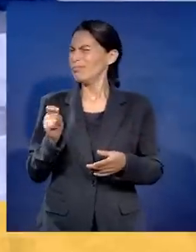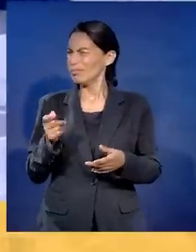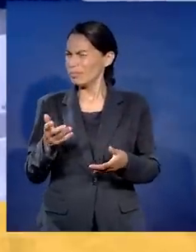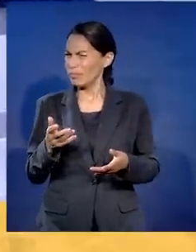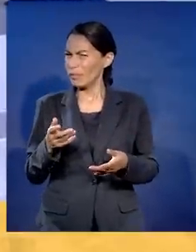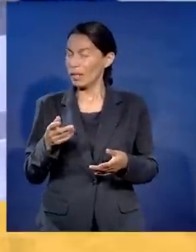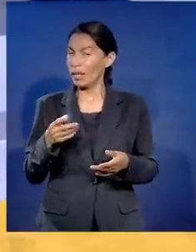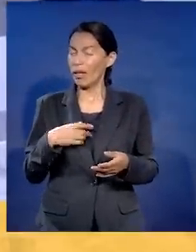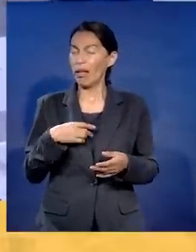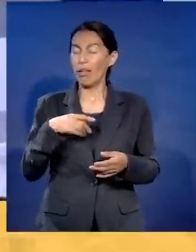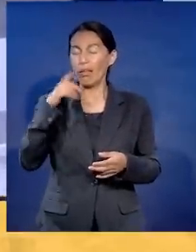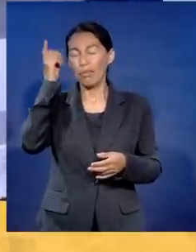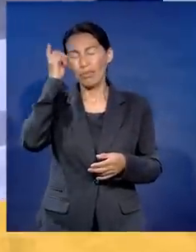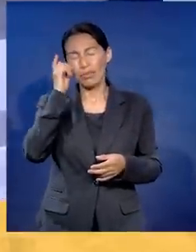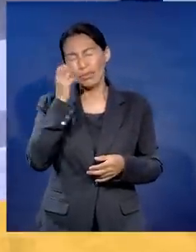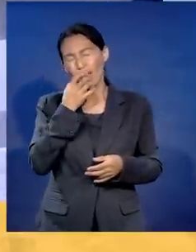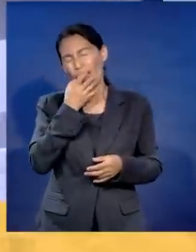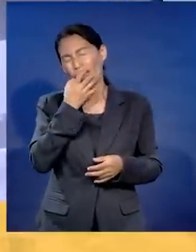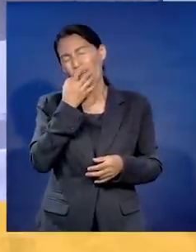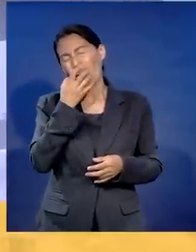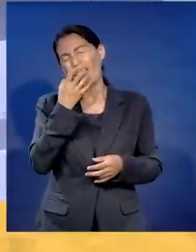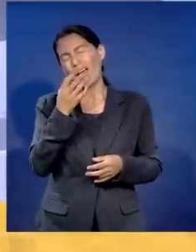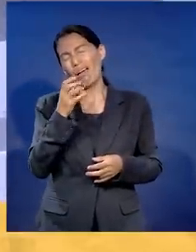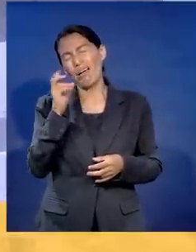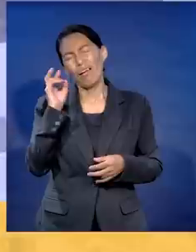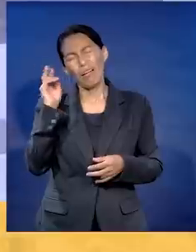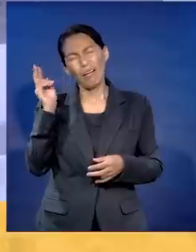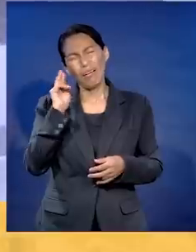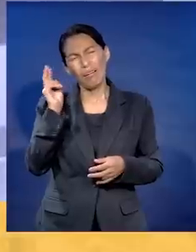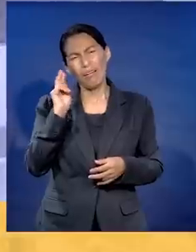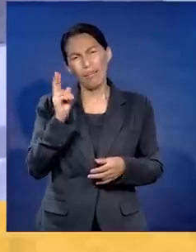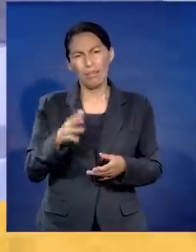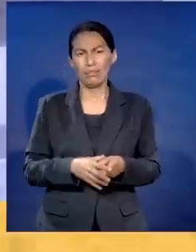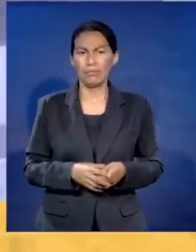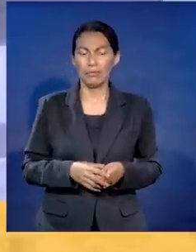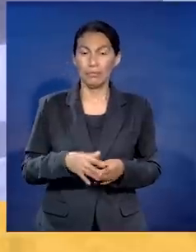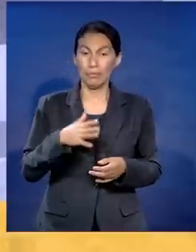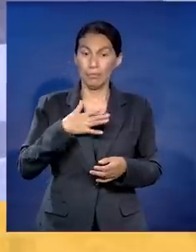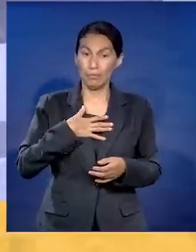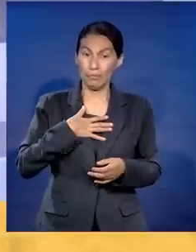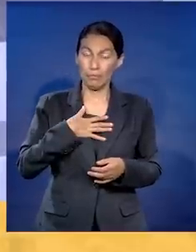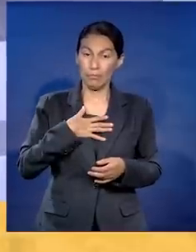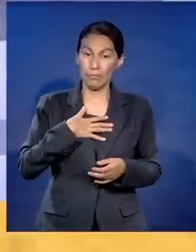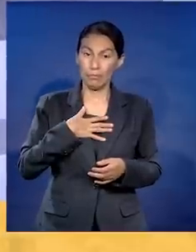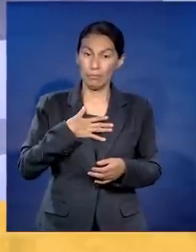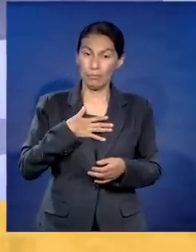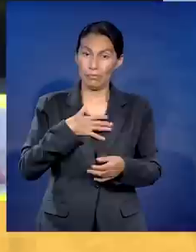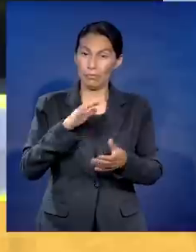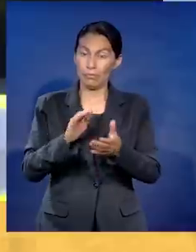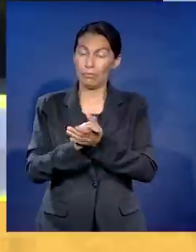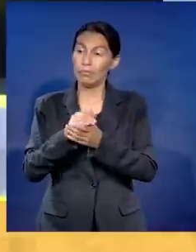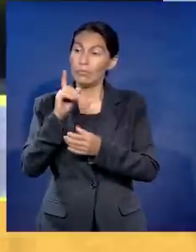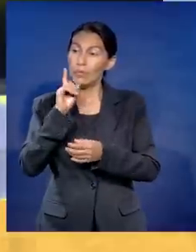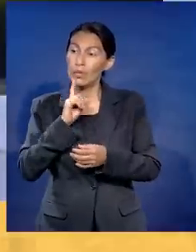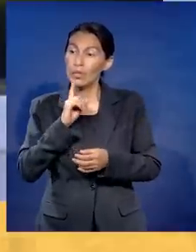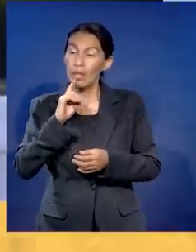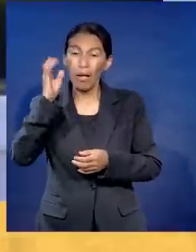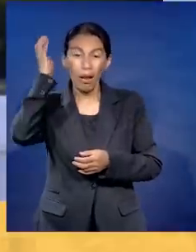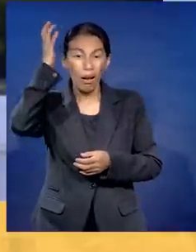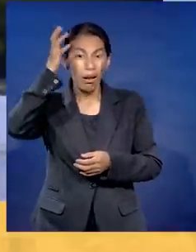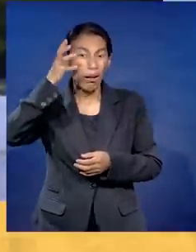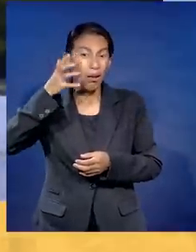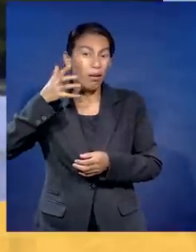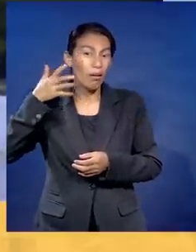Pastor, yo no sabía, dijo el esposo, para desquitarse, que mi esposa era como una leona dormida. ¿Por qué? ¿Canta o qué? No,